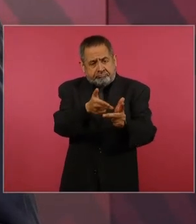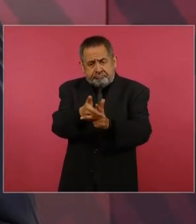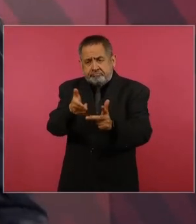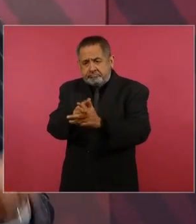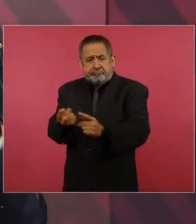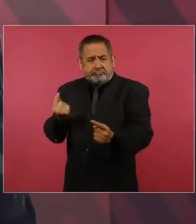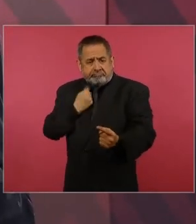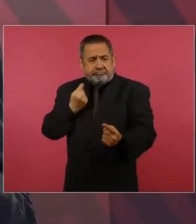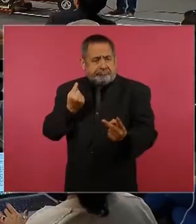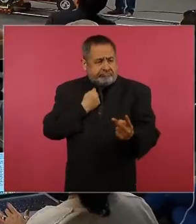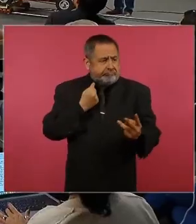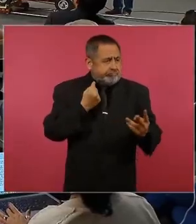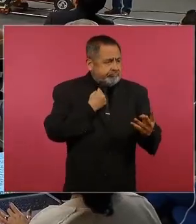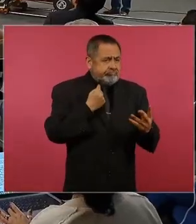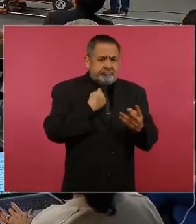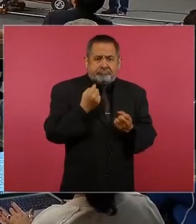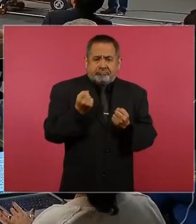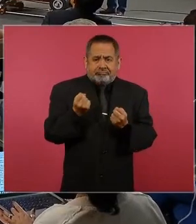Pero